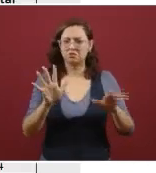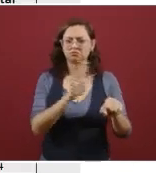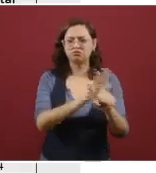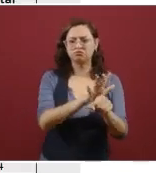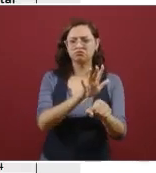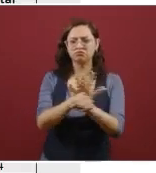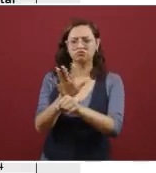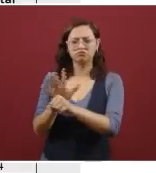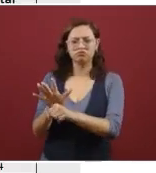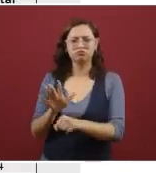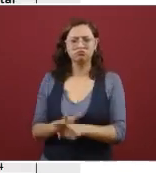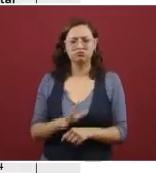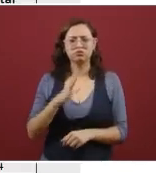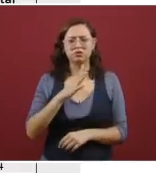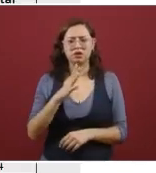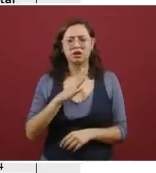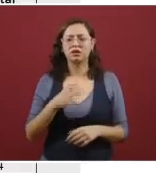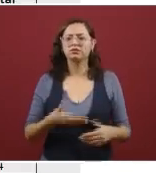favor.